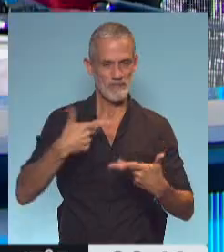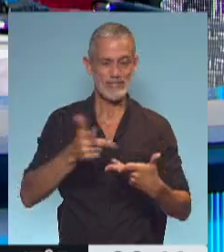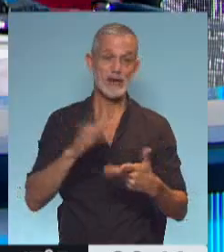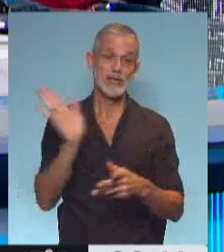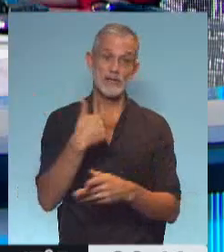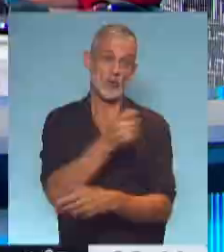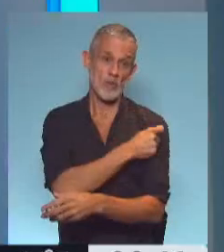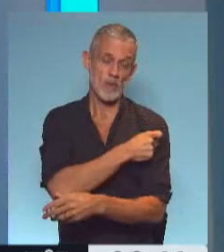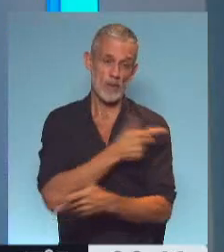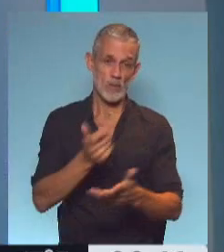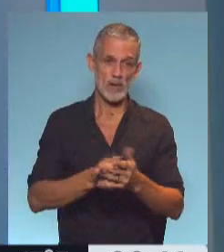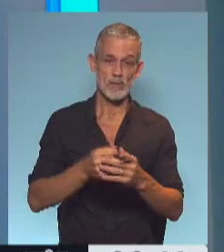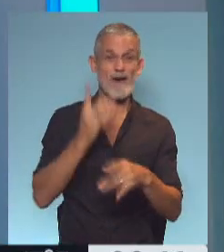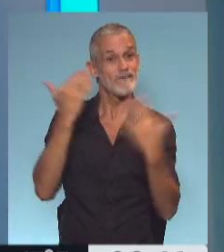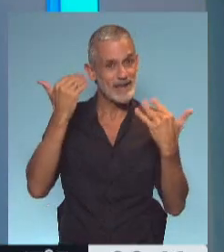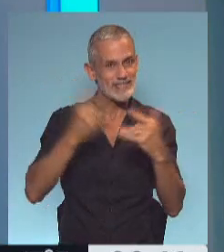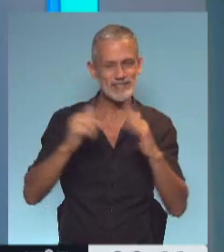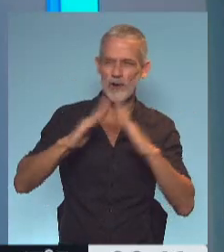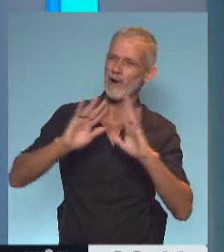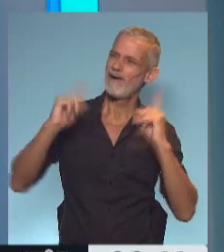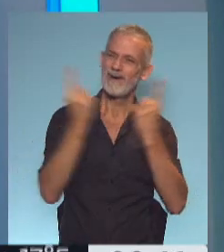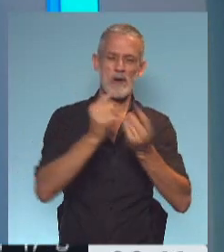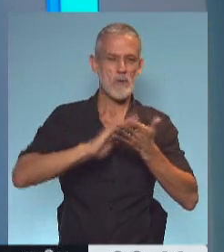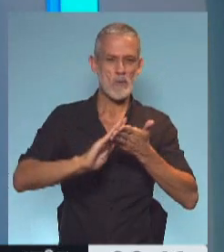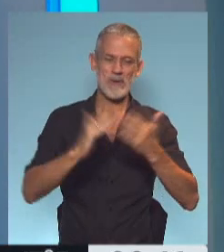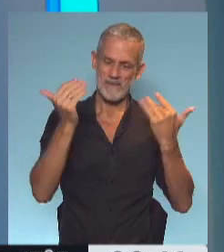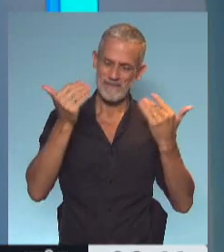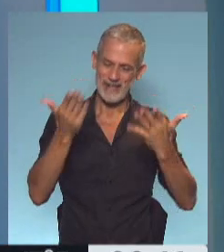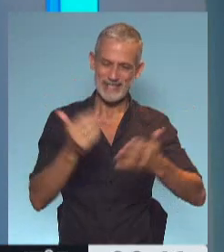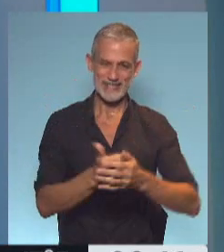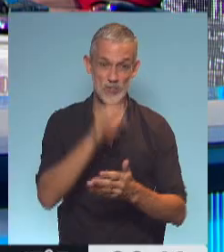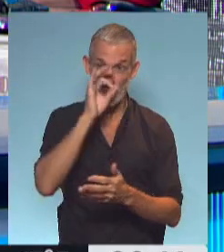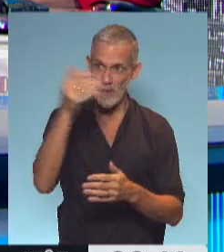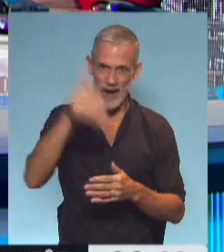bracito. Los felicito por el estudio nuevo. Es la casa nueva. Exacto. Viniste vos nunca viniste a